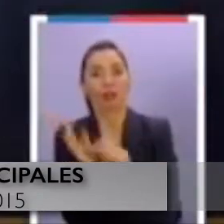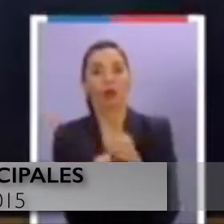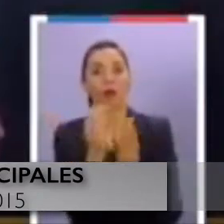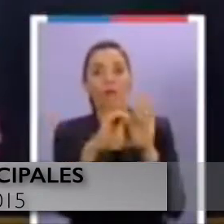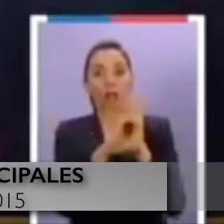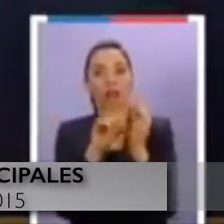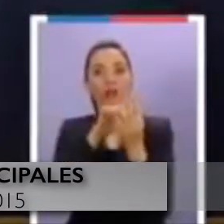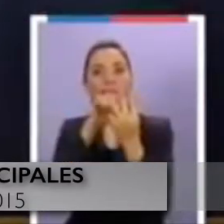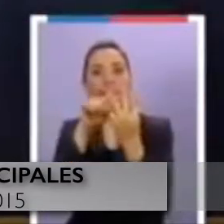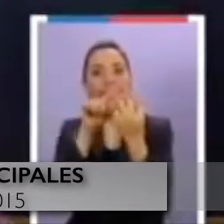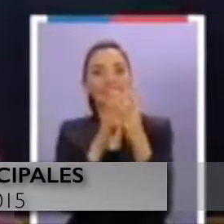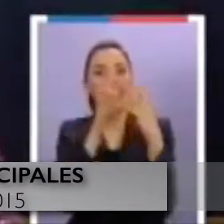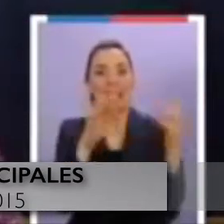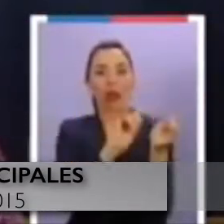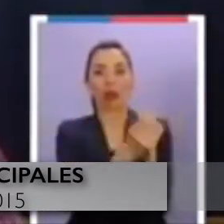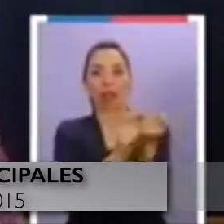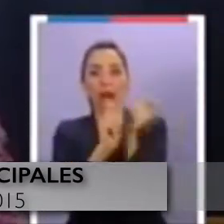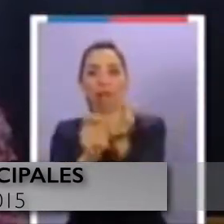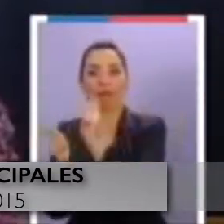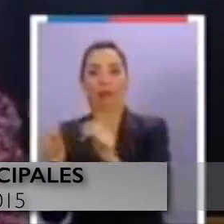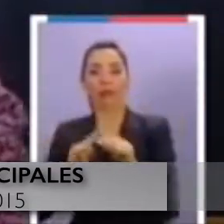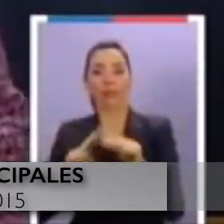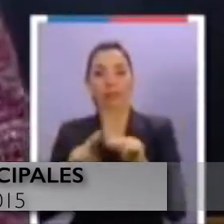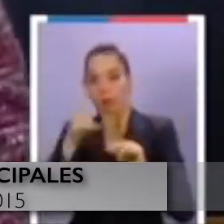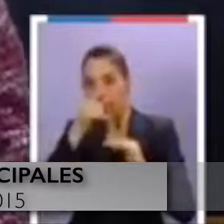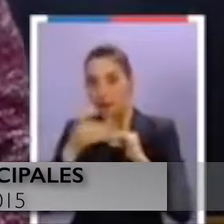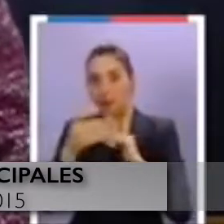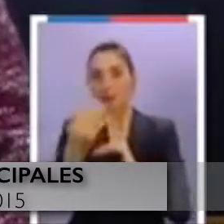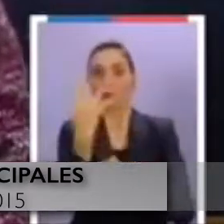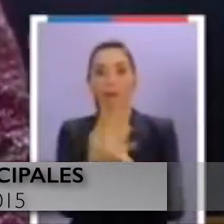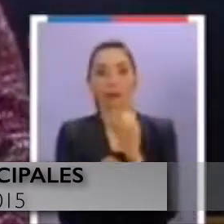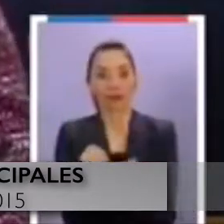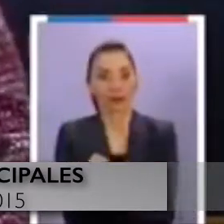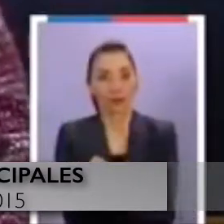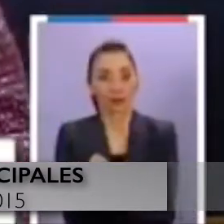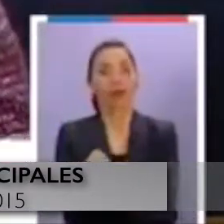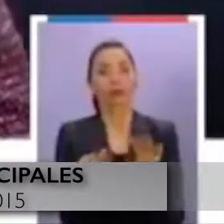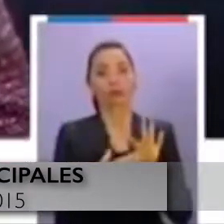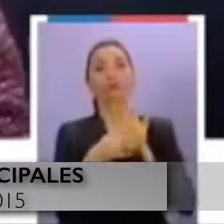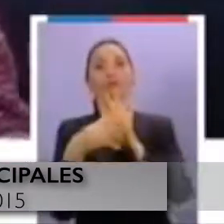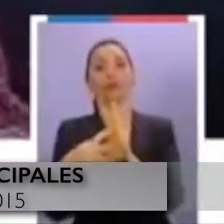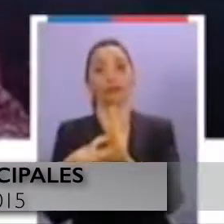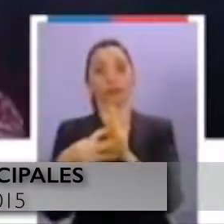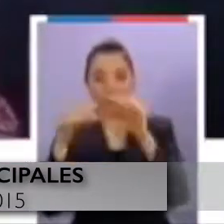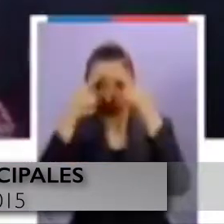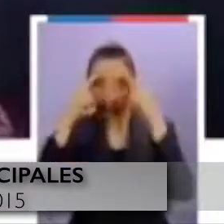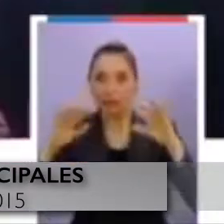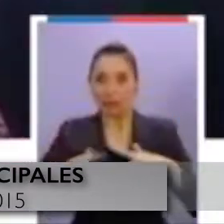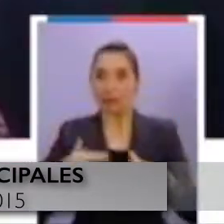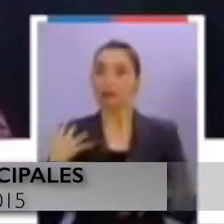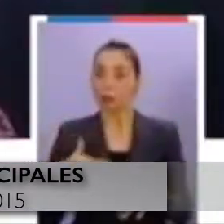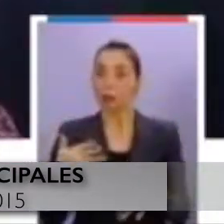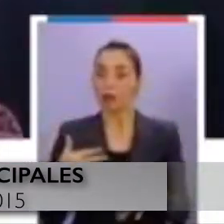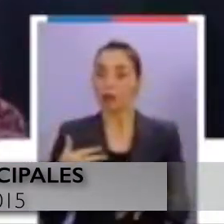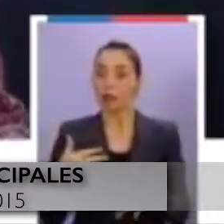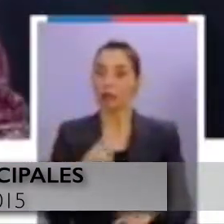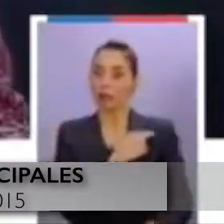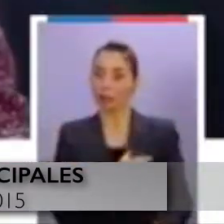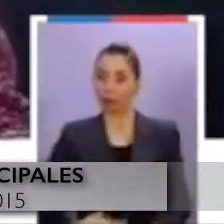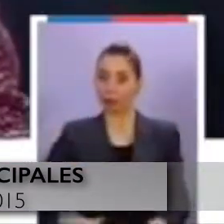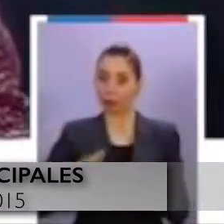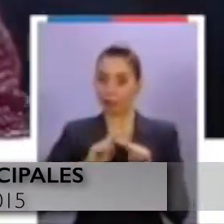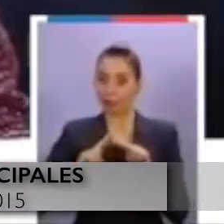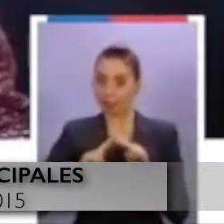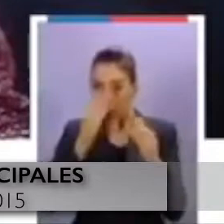grandes transformaciones que llevaremos a cabo en este periodo. Esto irá de la mano de un esfuerzo importante que haremos como gobierno para